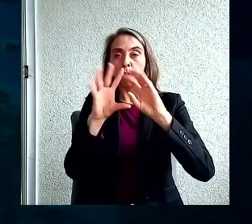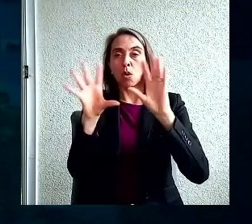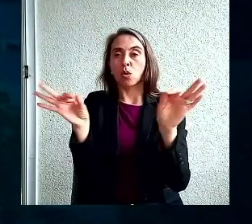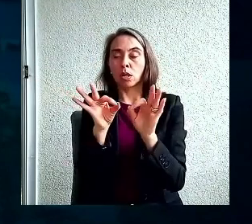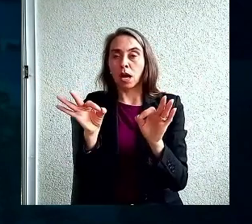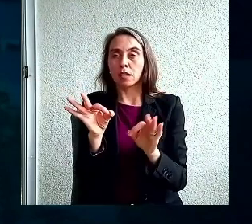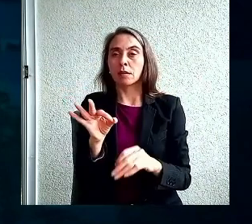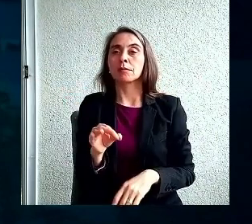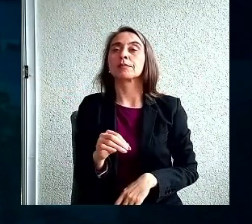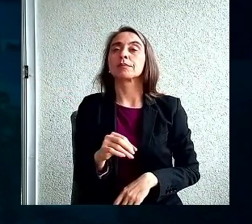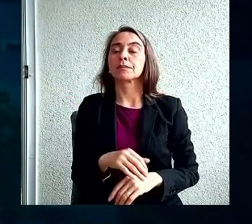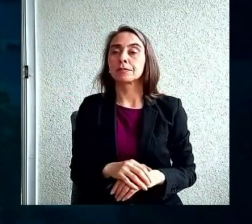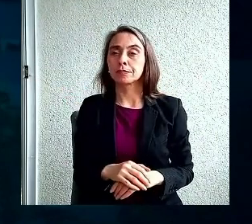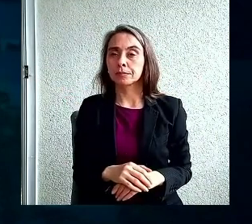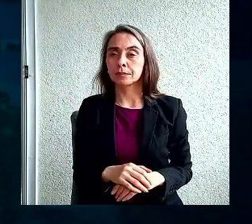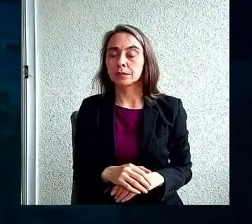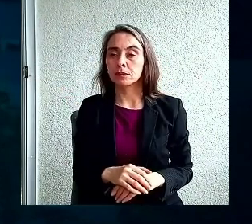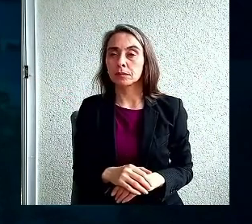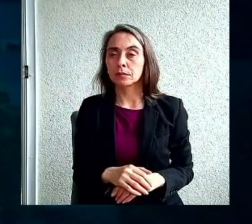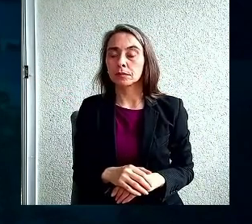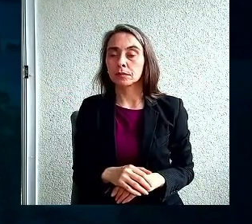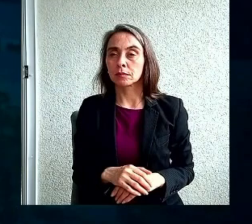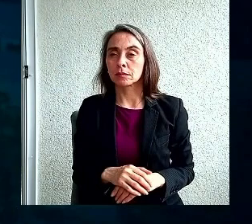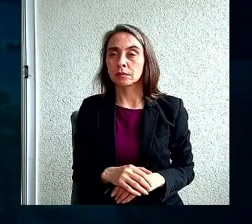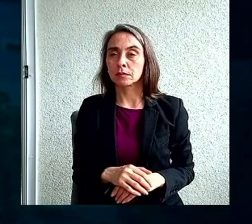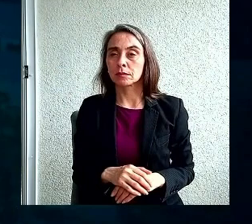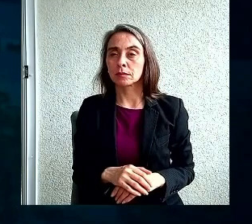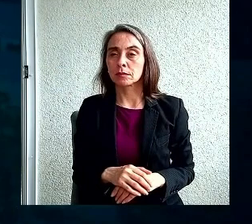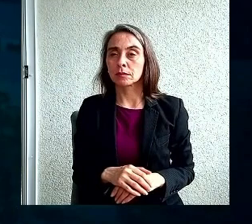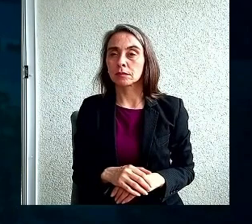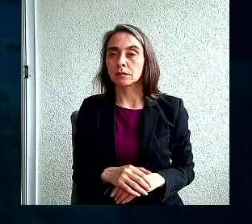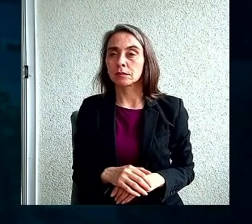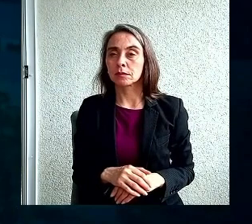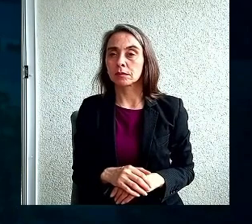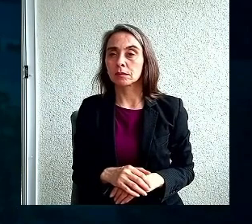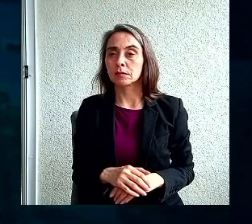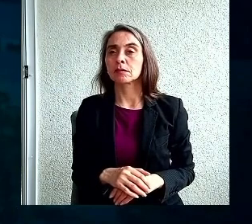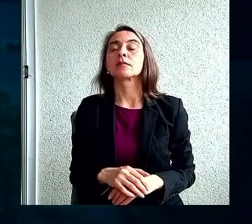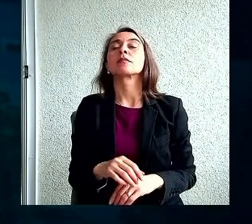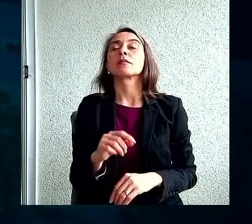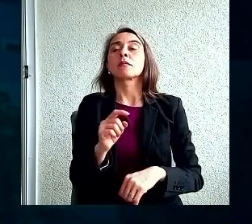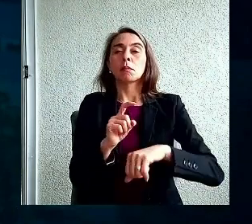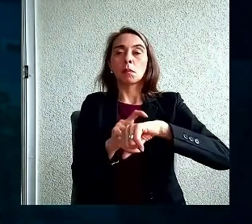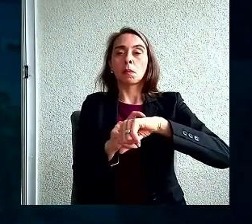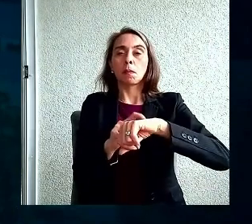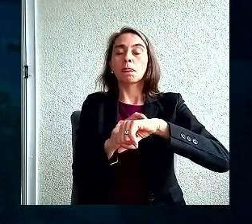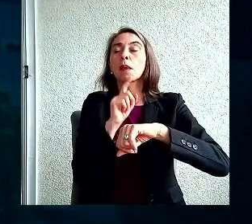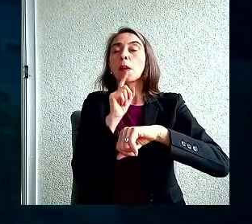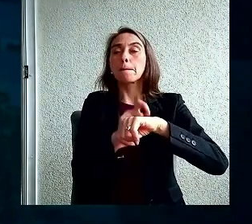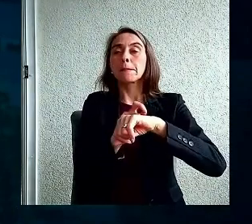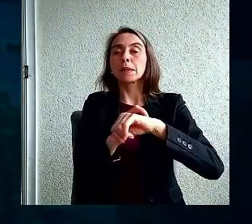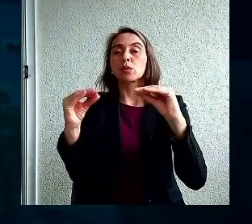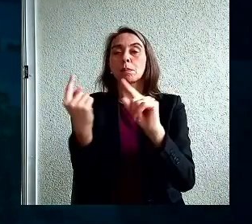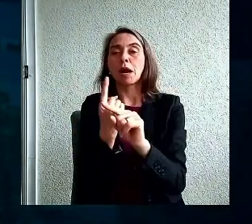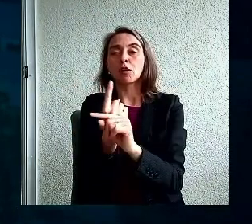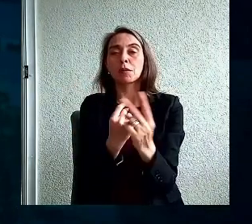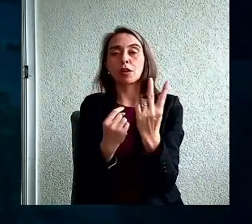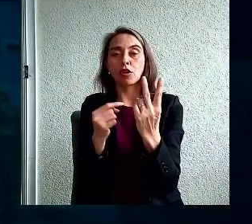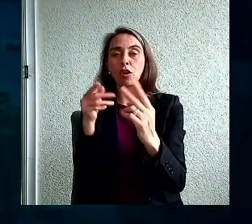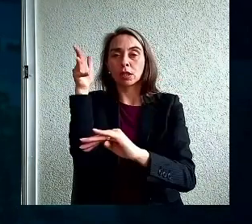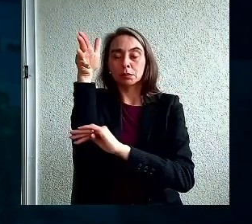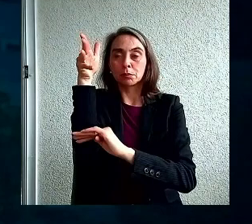con ustedes, con Angélica, contigo. Son los minutos que nos regaló acá la organización para que conversemos un poco, reflexionemos sobre algunos